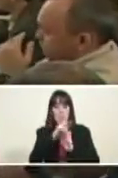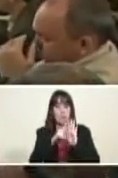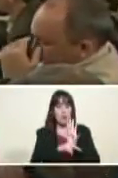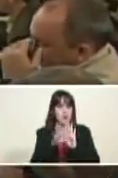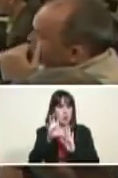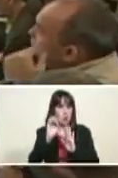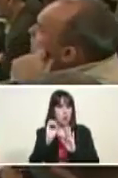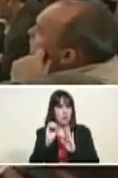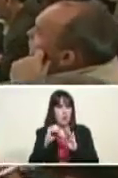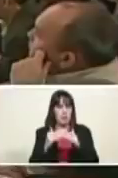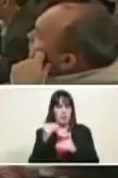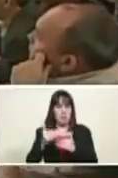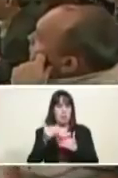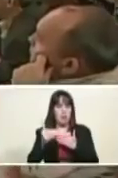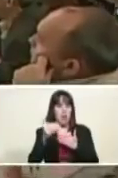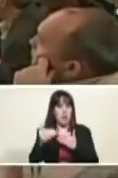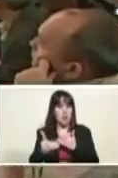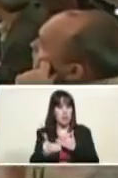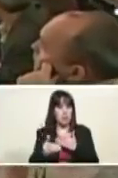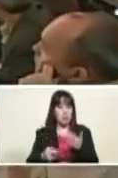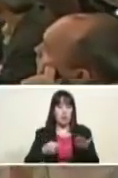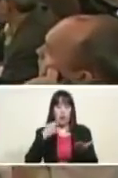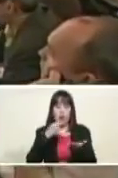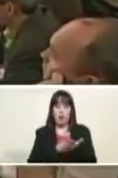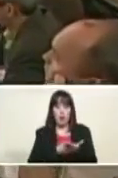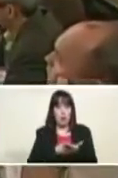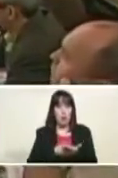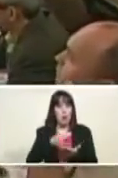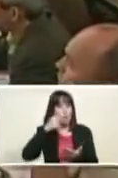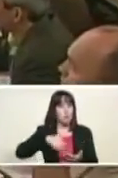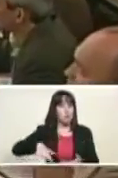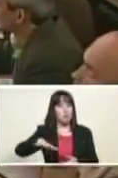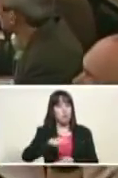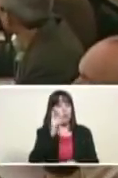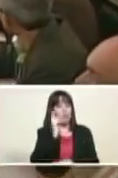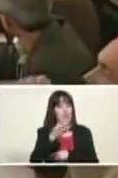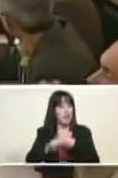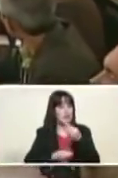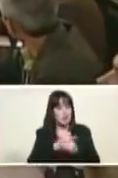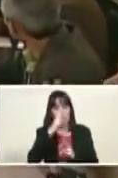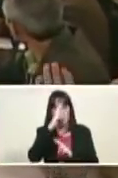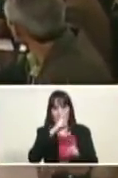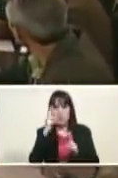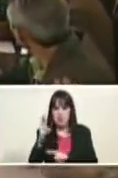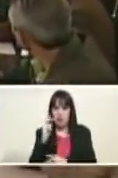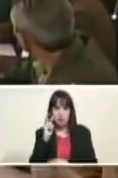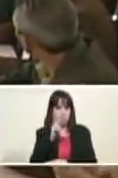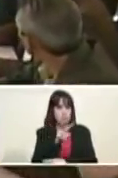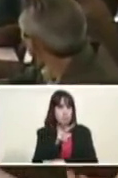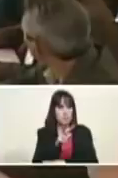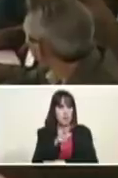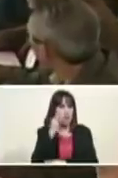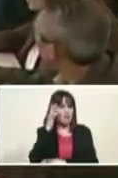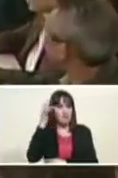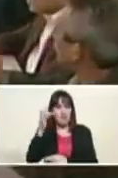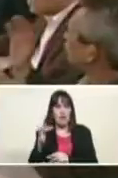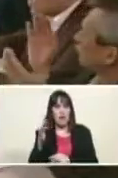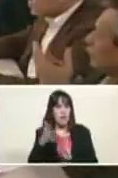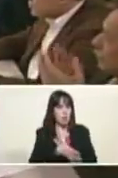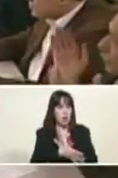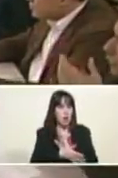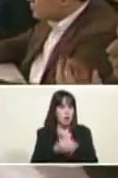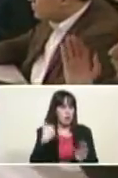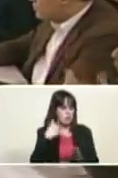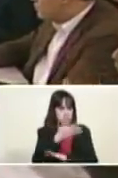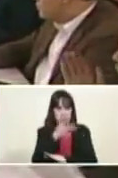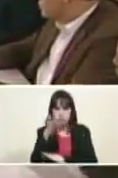allá. Esos precios el pueblo tiene que hacerlos respetar. La clase obrera tiene que salir como fiscales a las calles a hacerlos respetar.